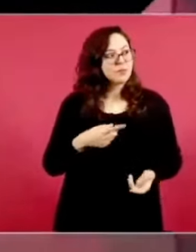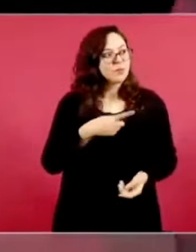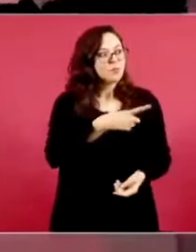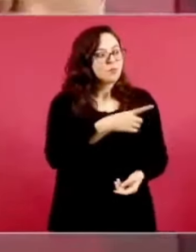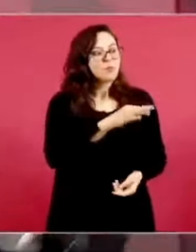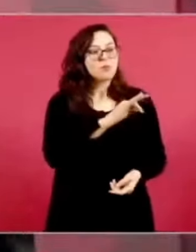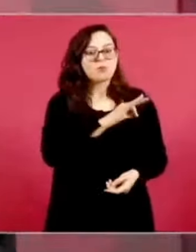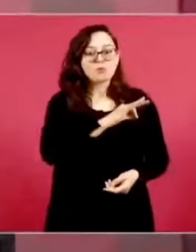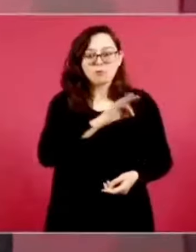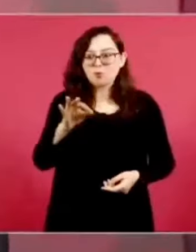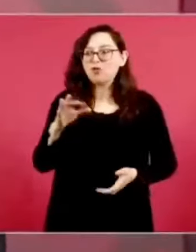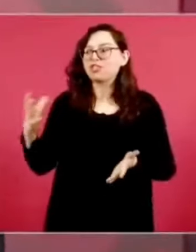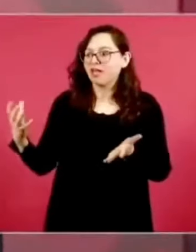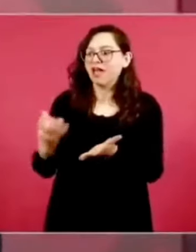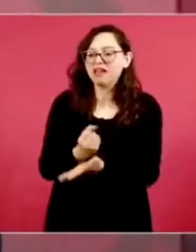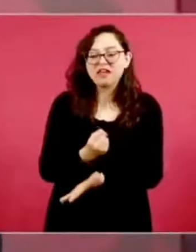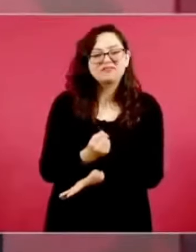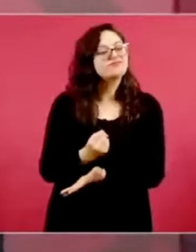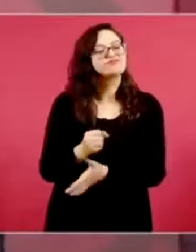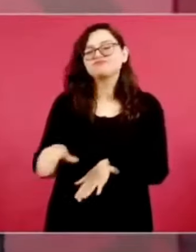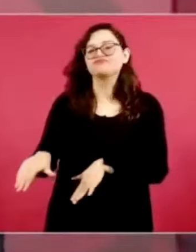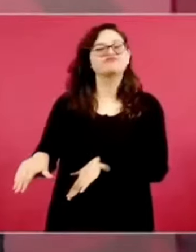irse a Guadalajara.